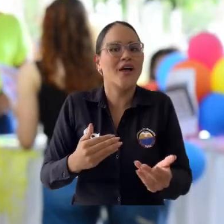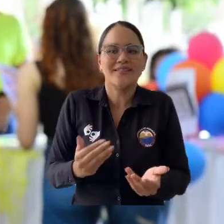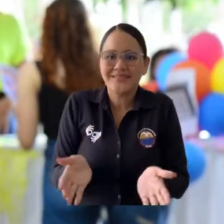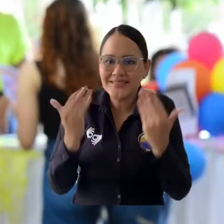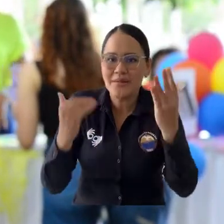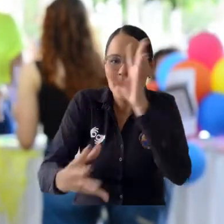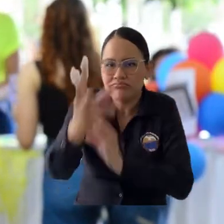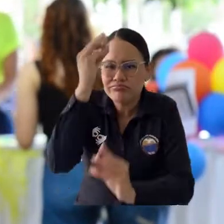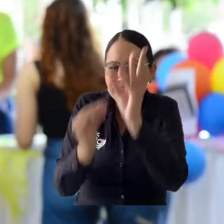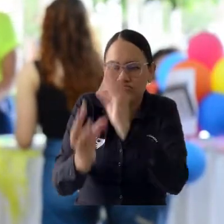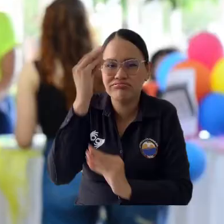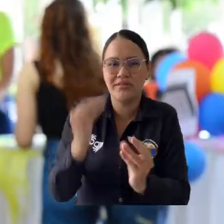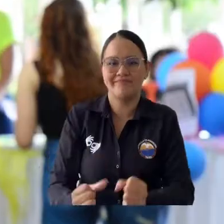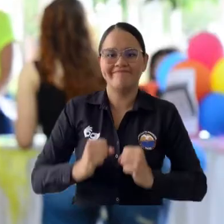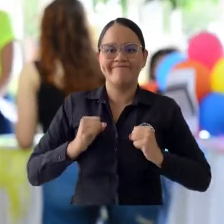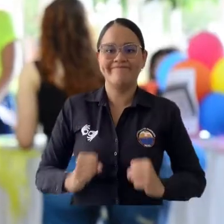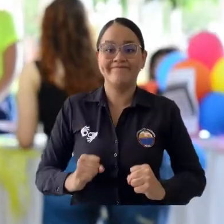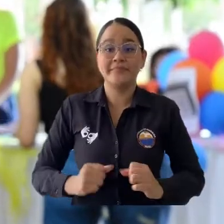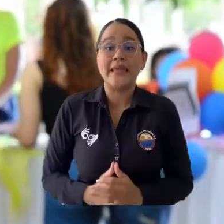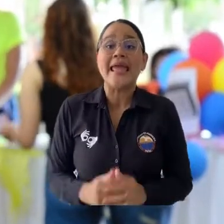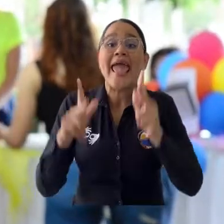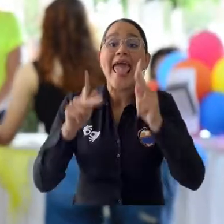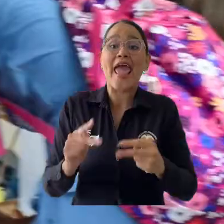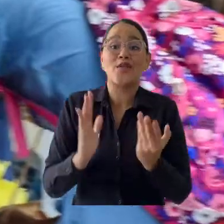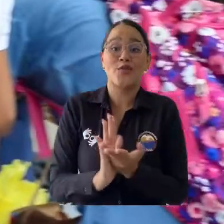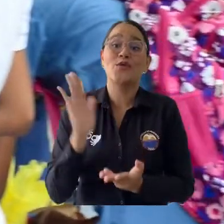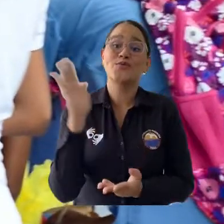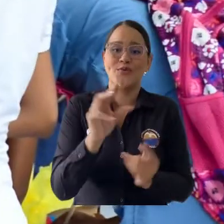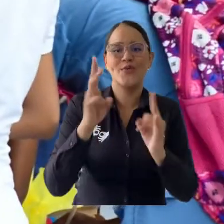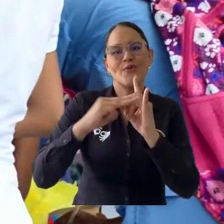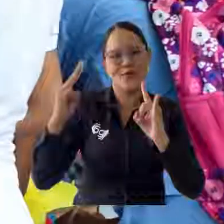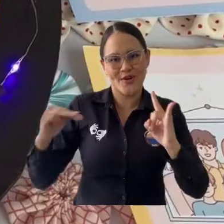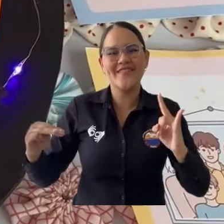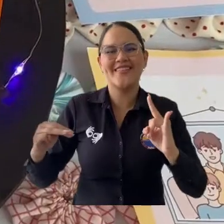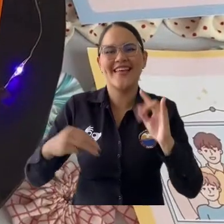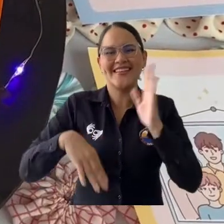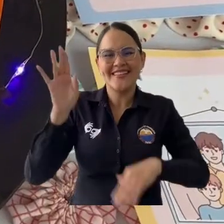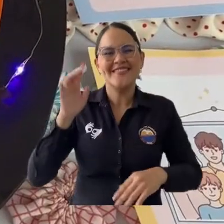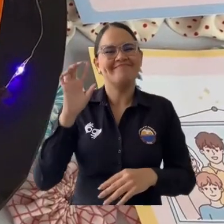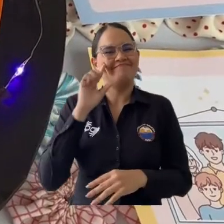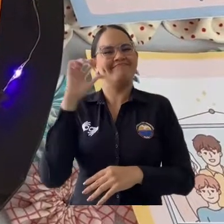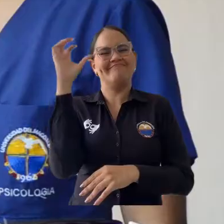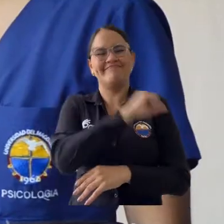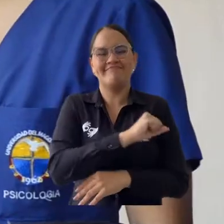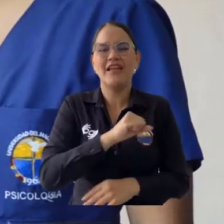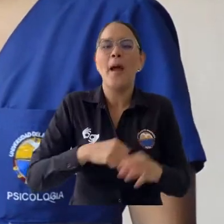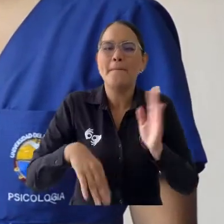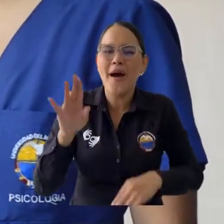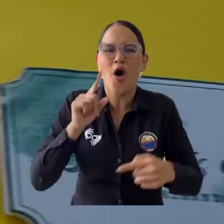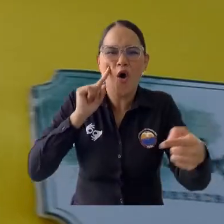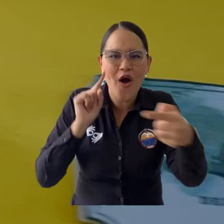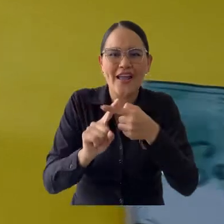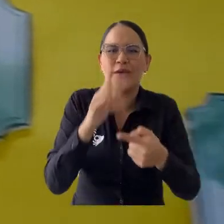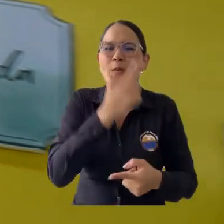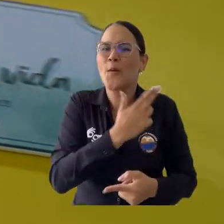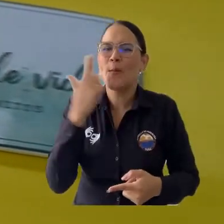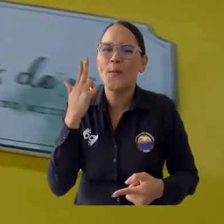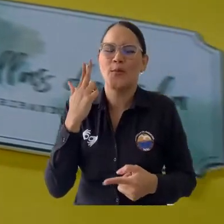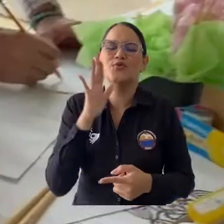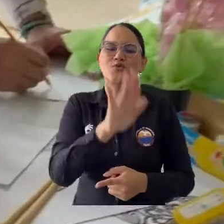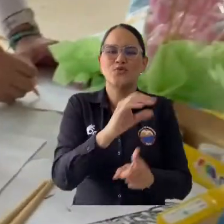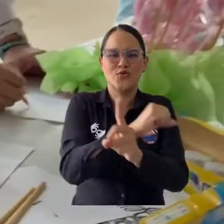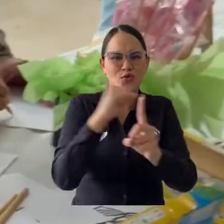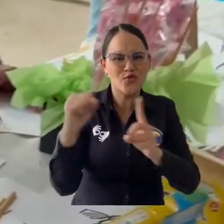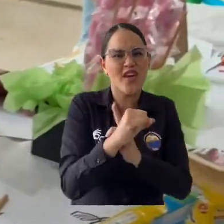vital importancia que aprendamos un poco más. Los estudiantes de Unimagdalena demuestran que su trasegar académico se ha centrado en propender